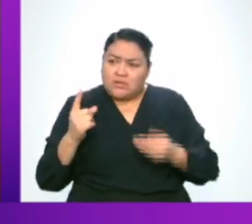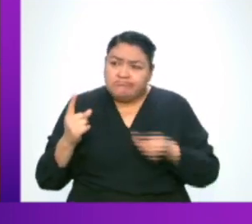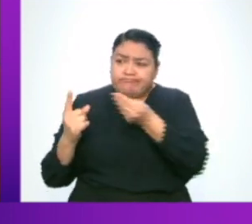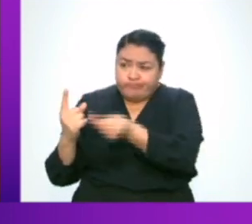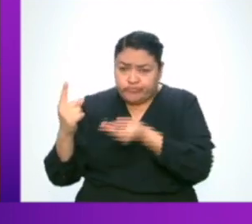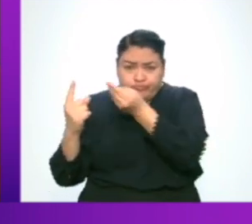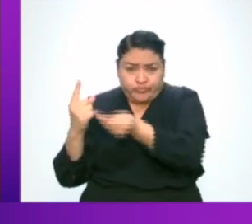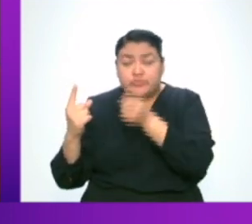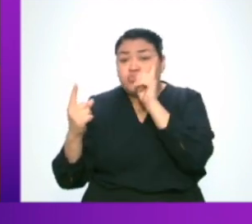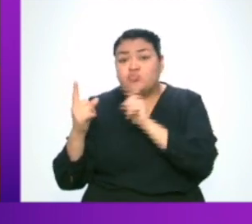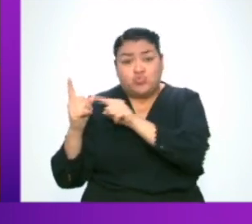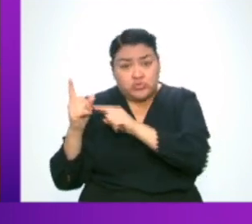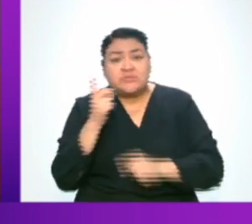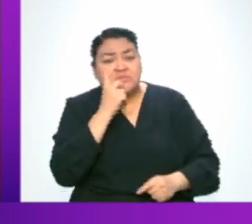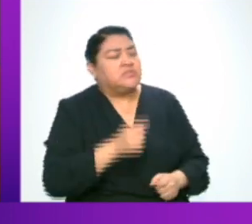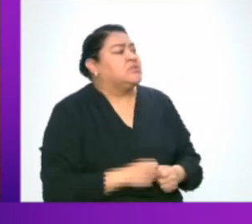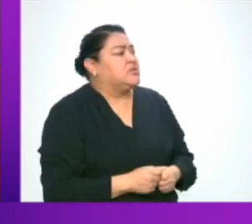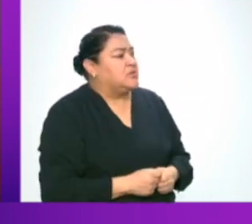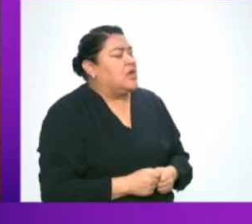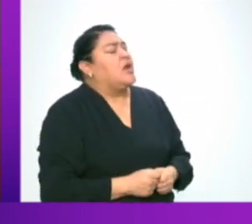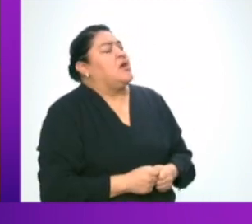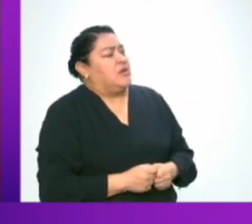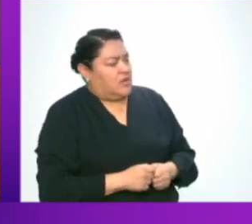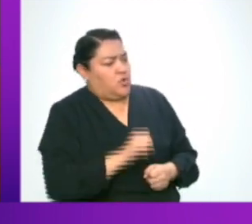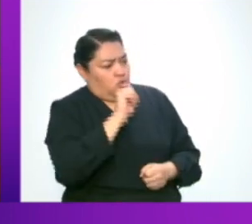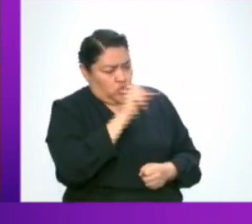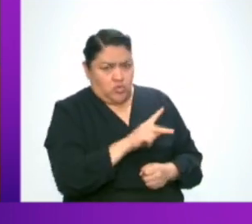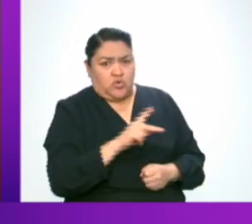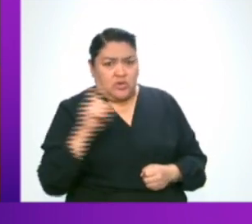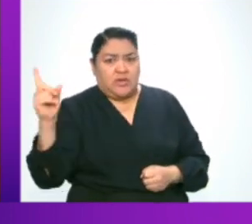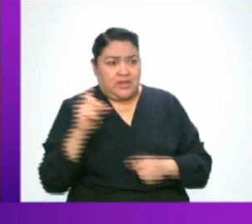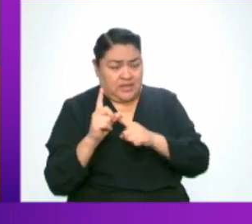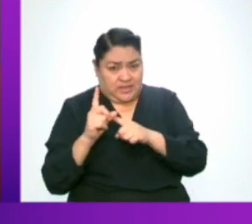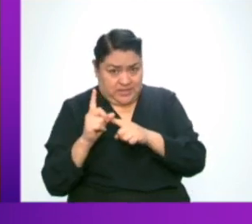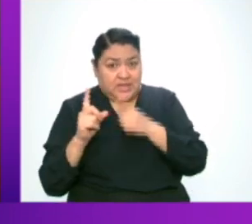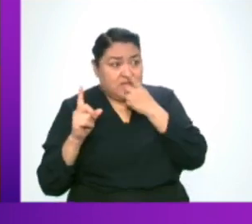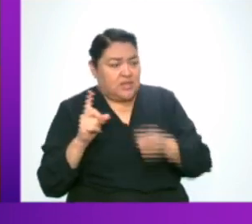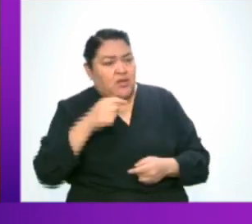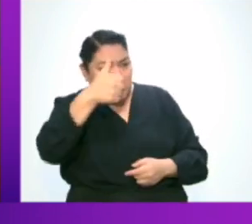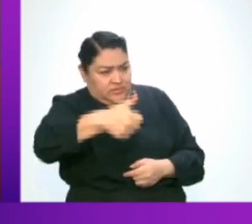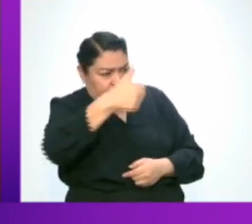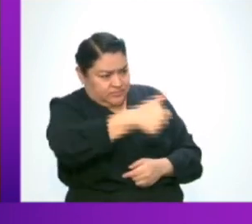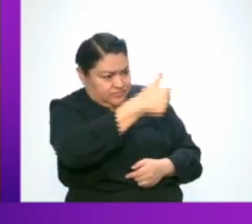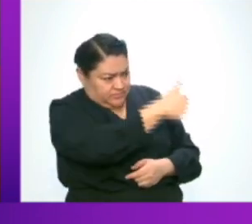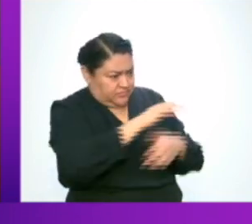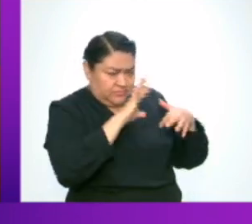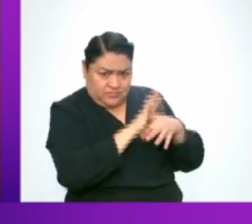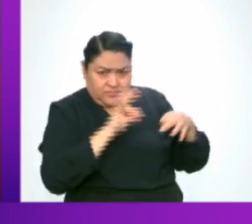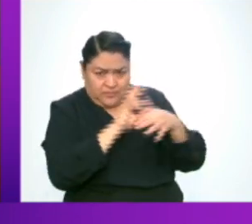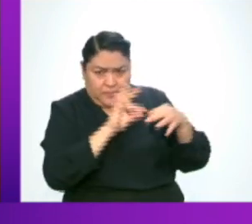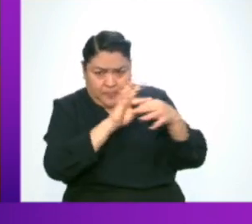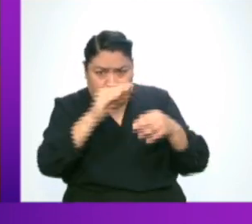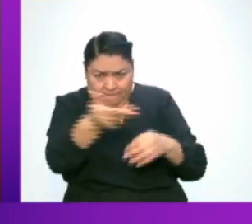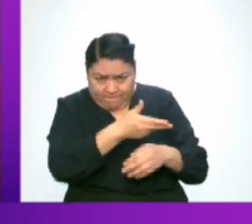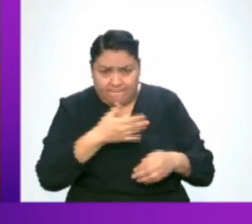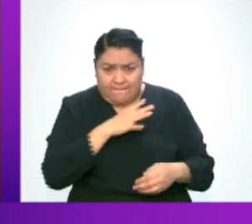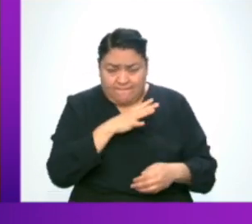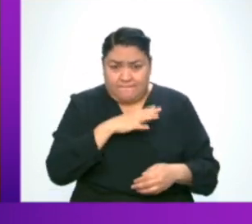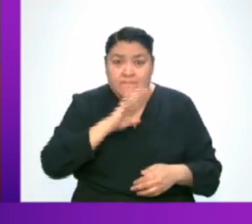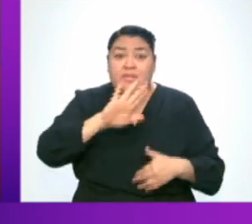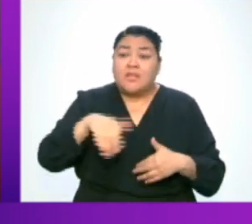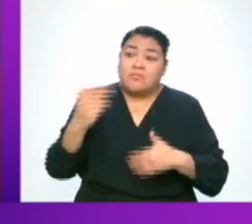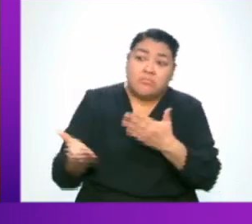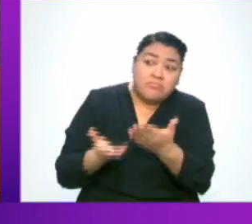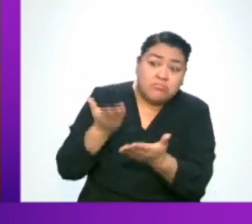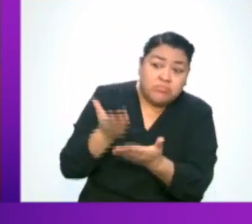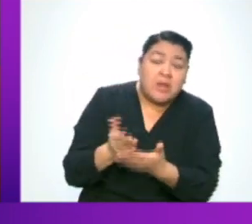as eh Me dijo nos nos comentó ya después que cada quien acabó de hablar y también le hablamos sobre una opción